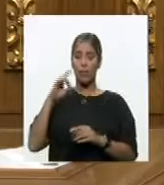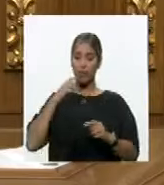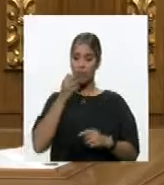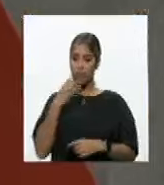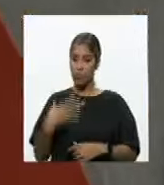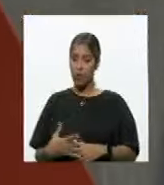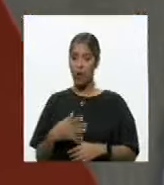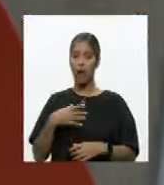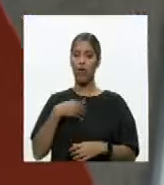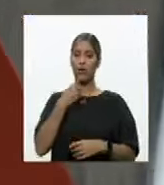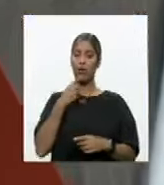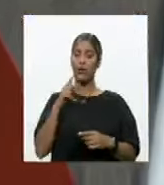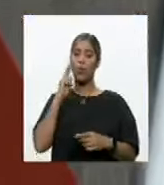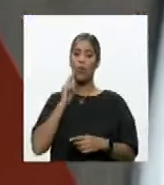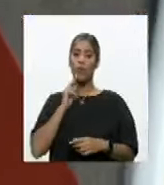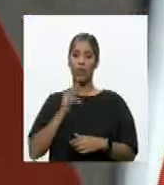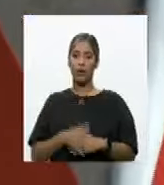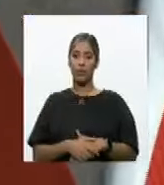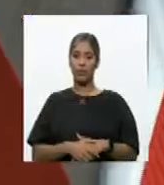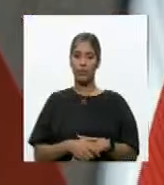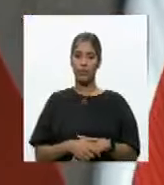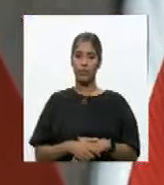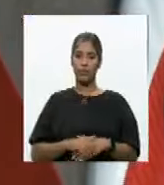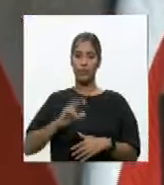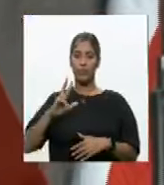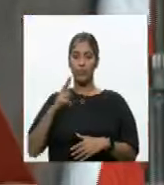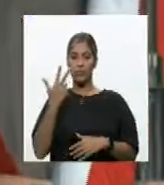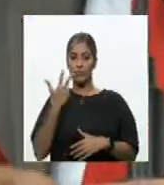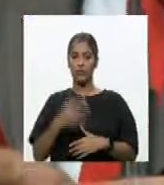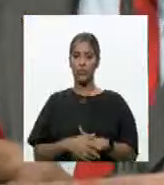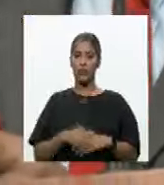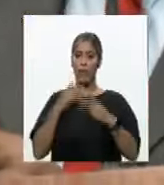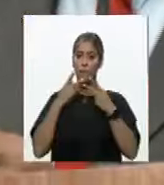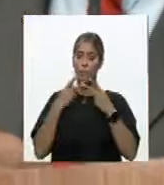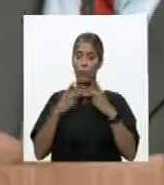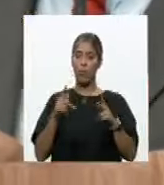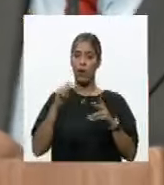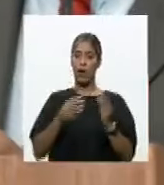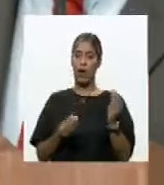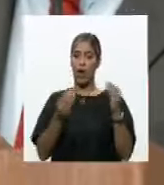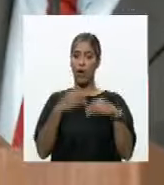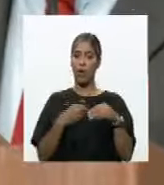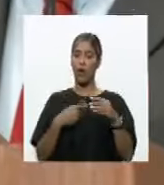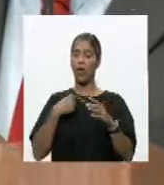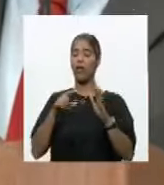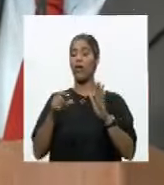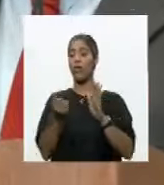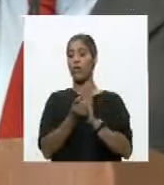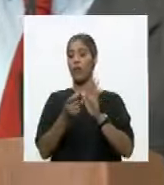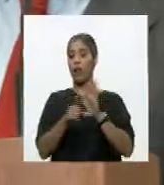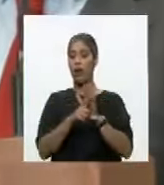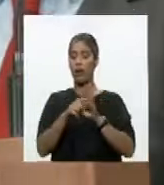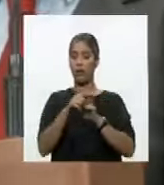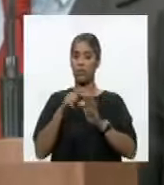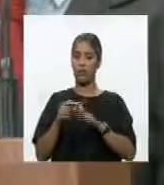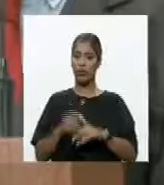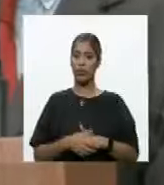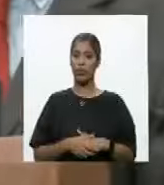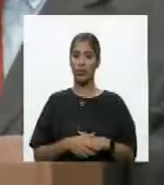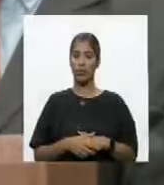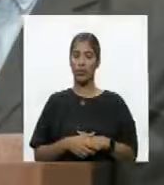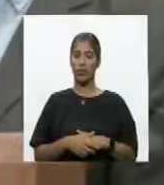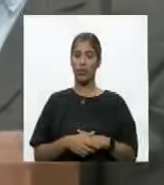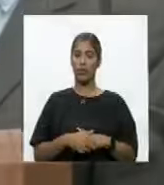digna, solidaria y bolivariana. Tercero, publicar el presente acuerdo en la Gaceta Oficial de la República Bolivariana de